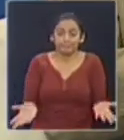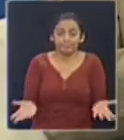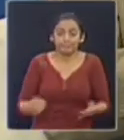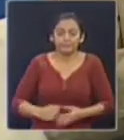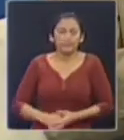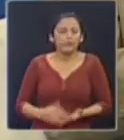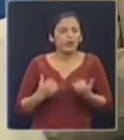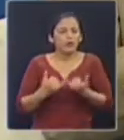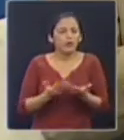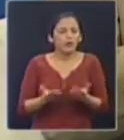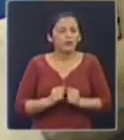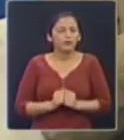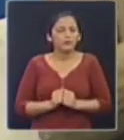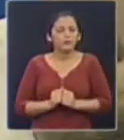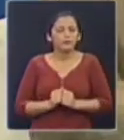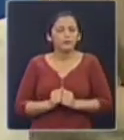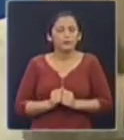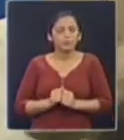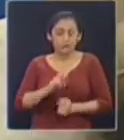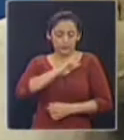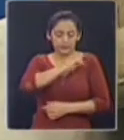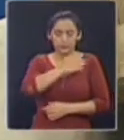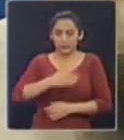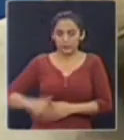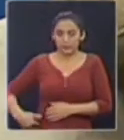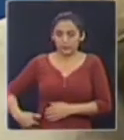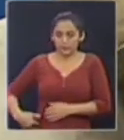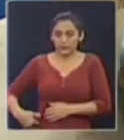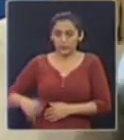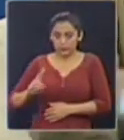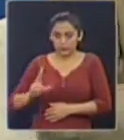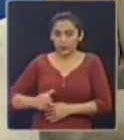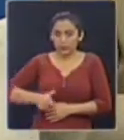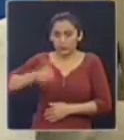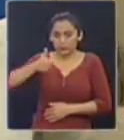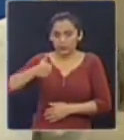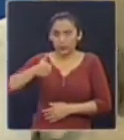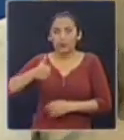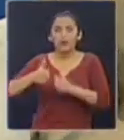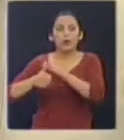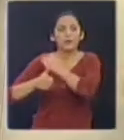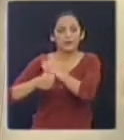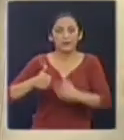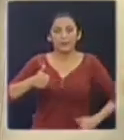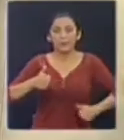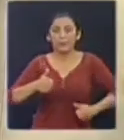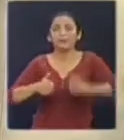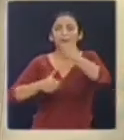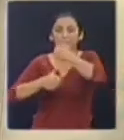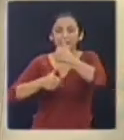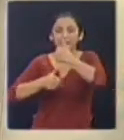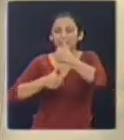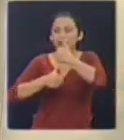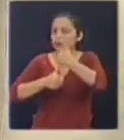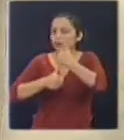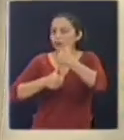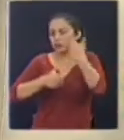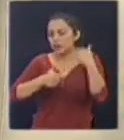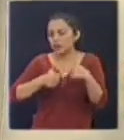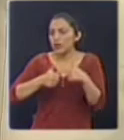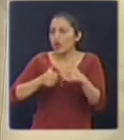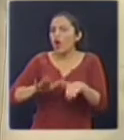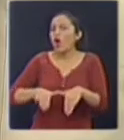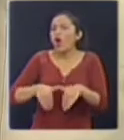peso tiene la figura del vicepresidente en el gobierno, en el entorno del gobierno? Depende de cómo se la mire. Por ejemplo, creo